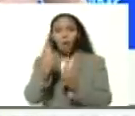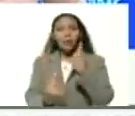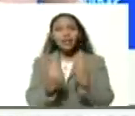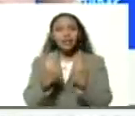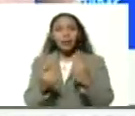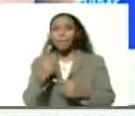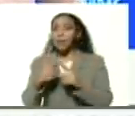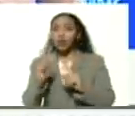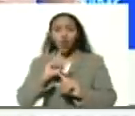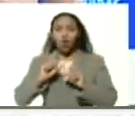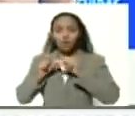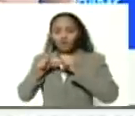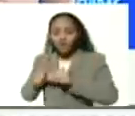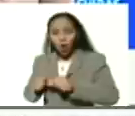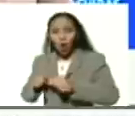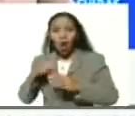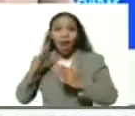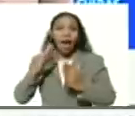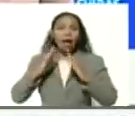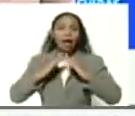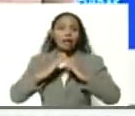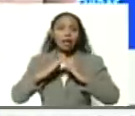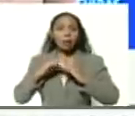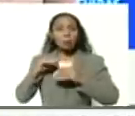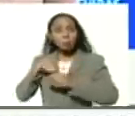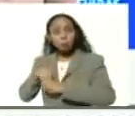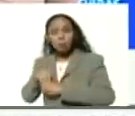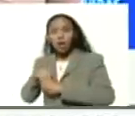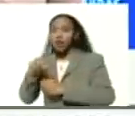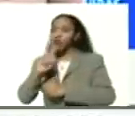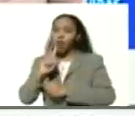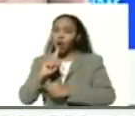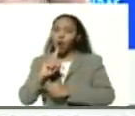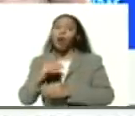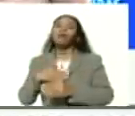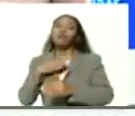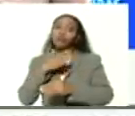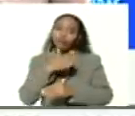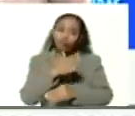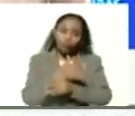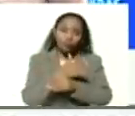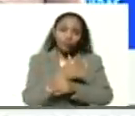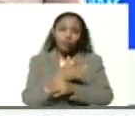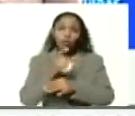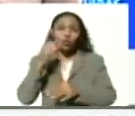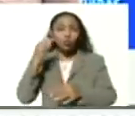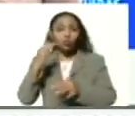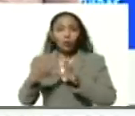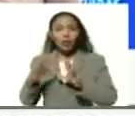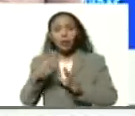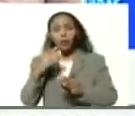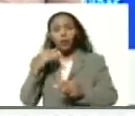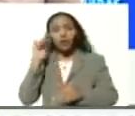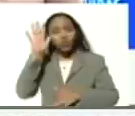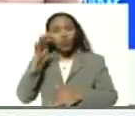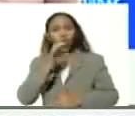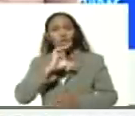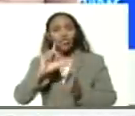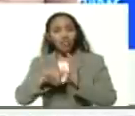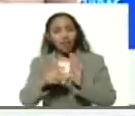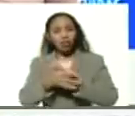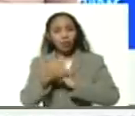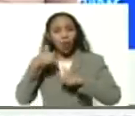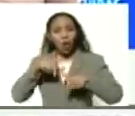pero no nos quedemos en casa y acudamos ya cuando puede lamentablemente ser muy tarde. Hoy